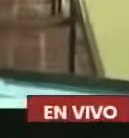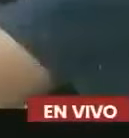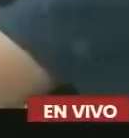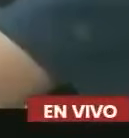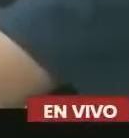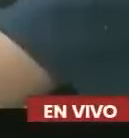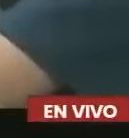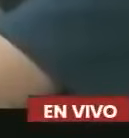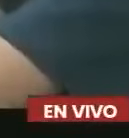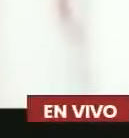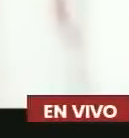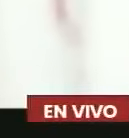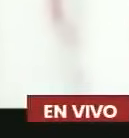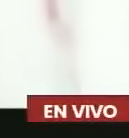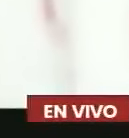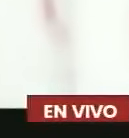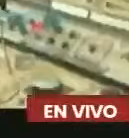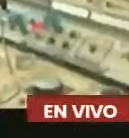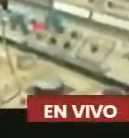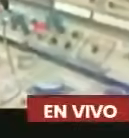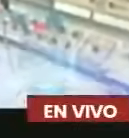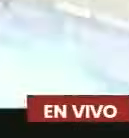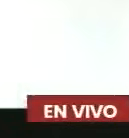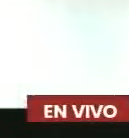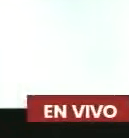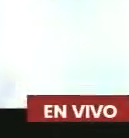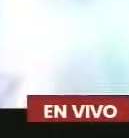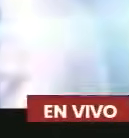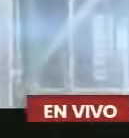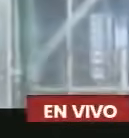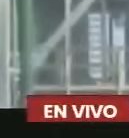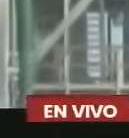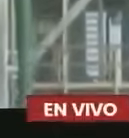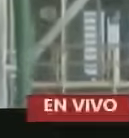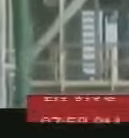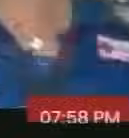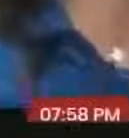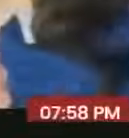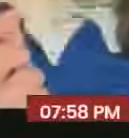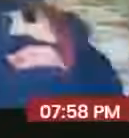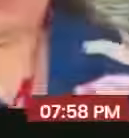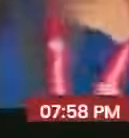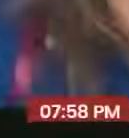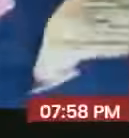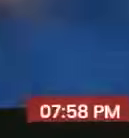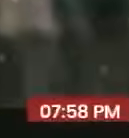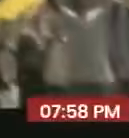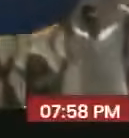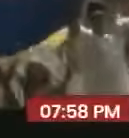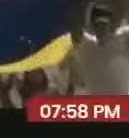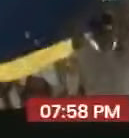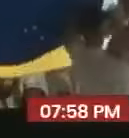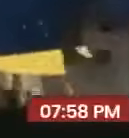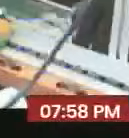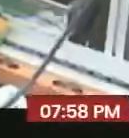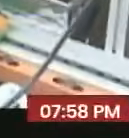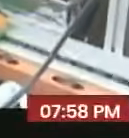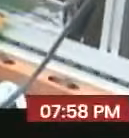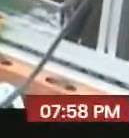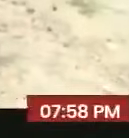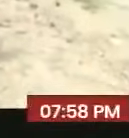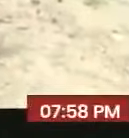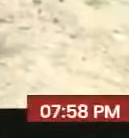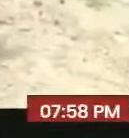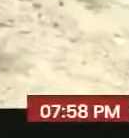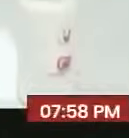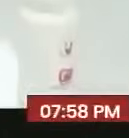visión clara de hacia dónde vamos. Yo les propongo que vayamos a un nuevo sistema, el sistema de las 3R de la nueva